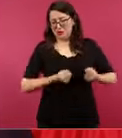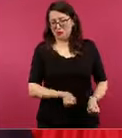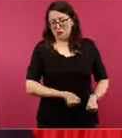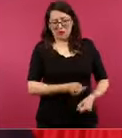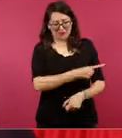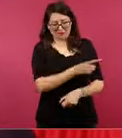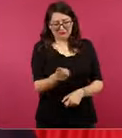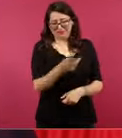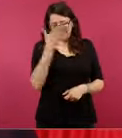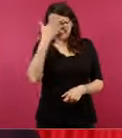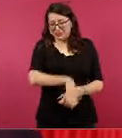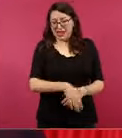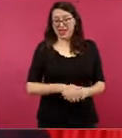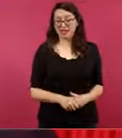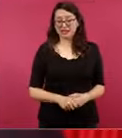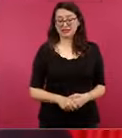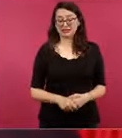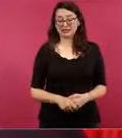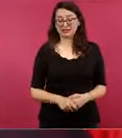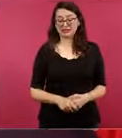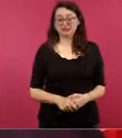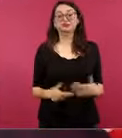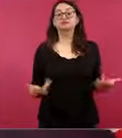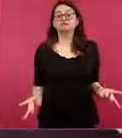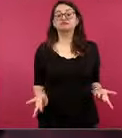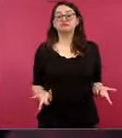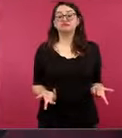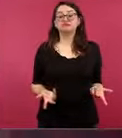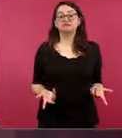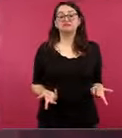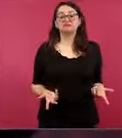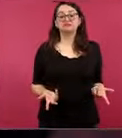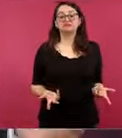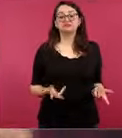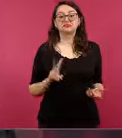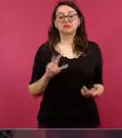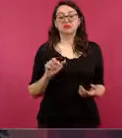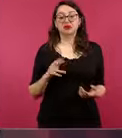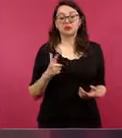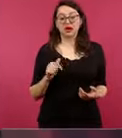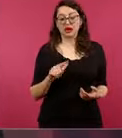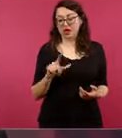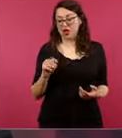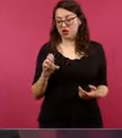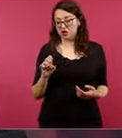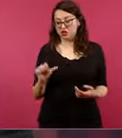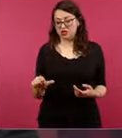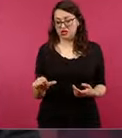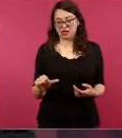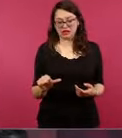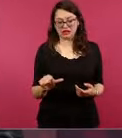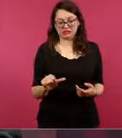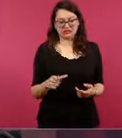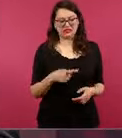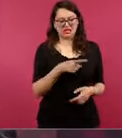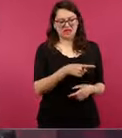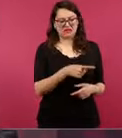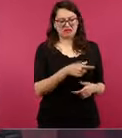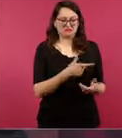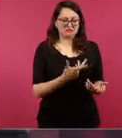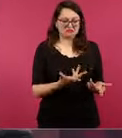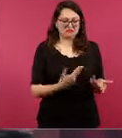Sí. Y si Vargas Llosa está metido, pues sí, ahora últimamente a lo mejor ya no, porque dijo que ya no quería